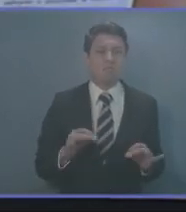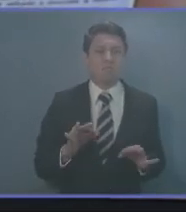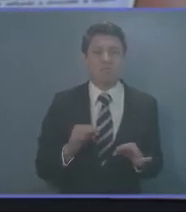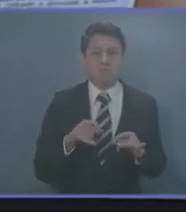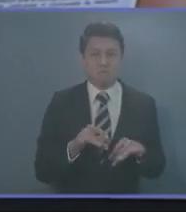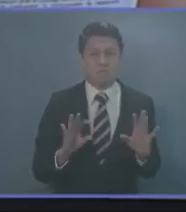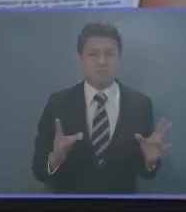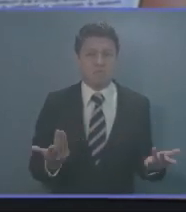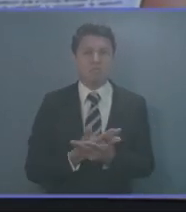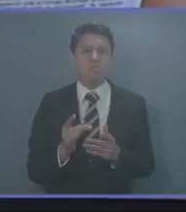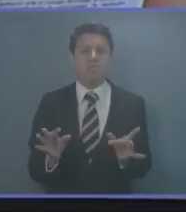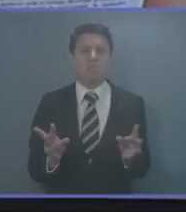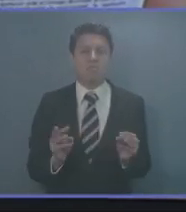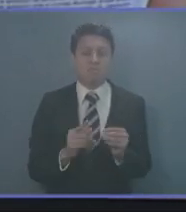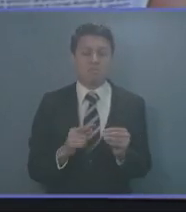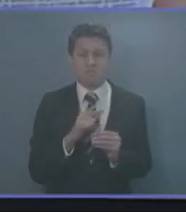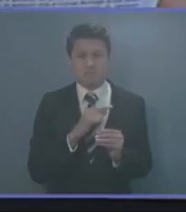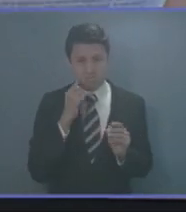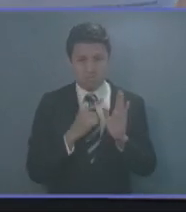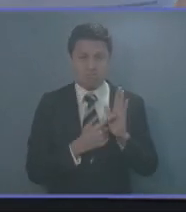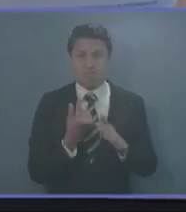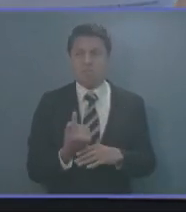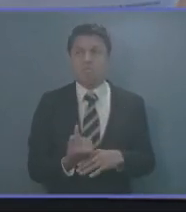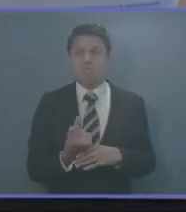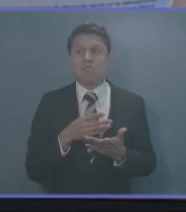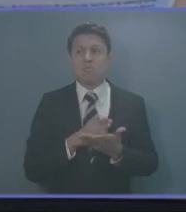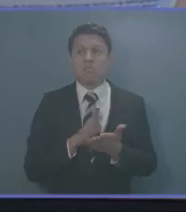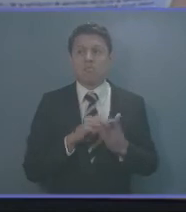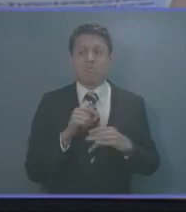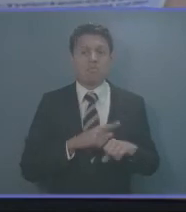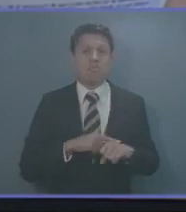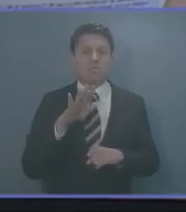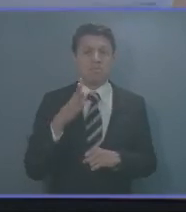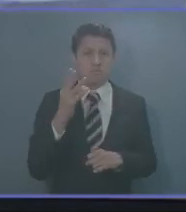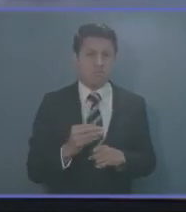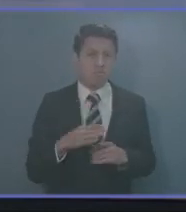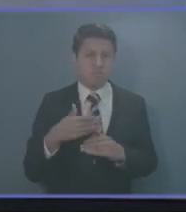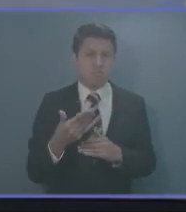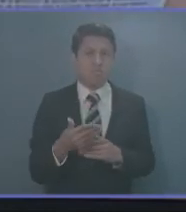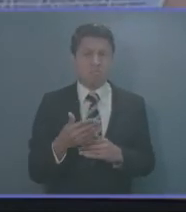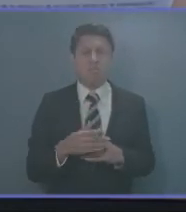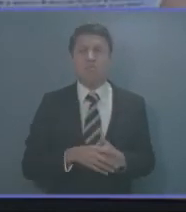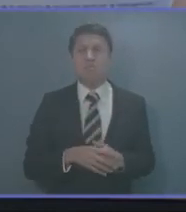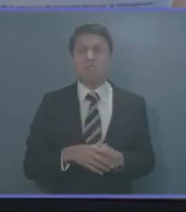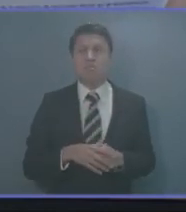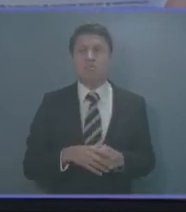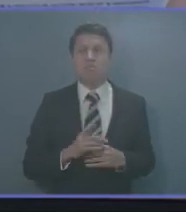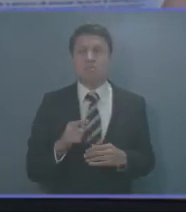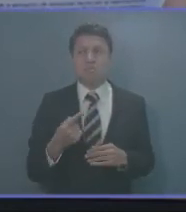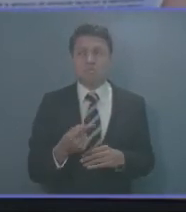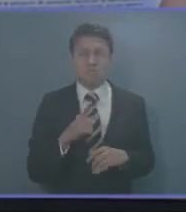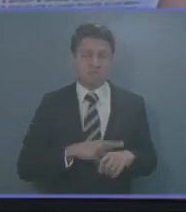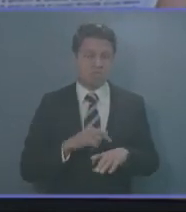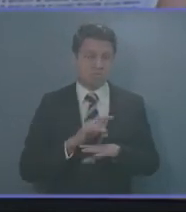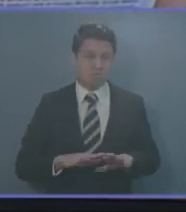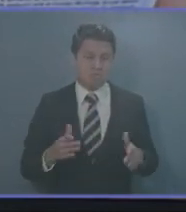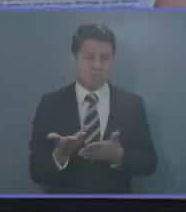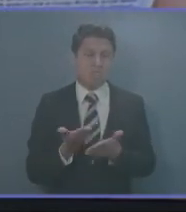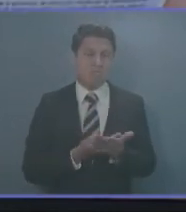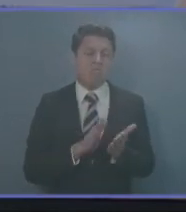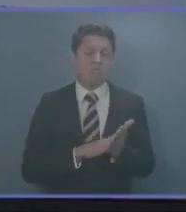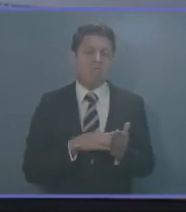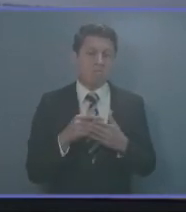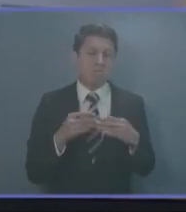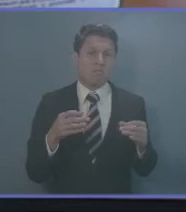Dicha resolución será notificada al sujeto pasivo dentro del plazo de 5 días hábiles siguientes a la finalización del plazo